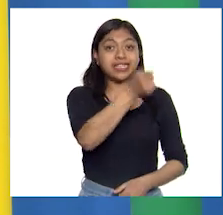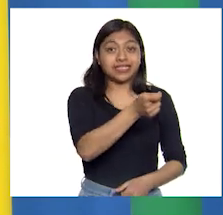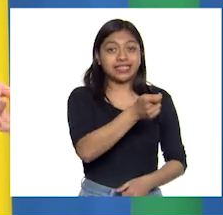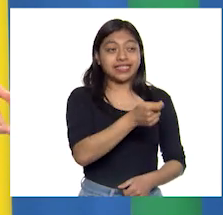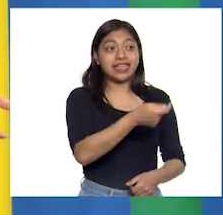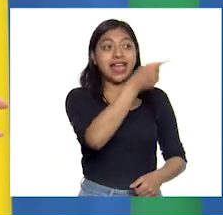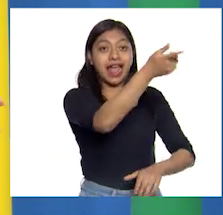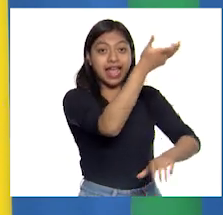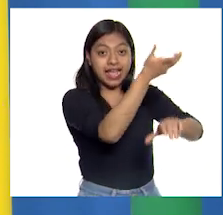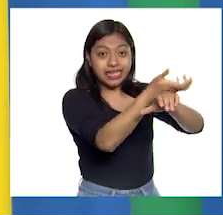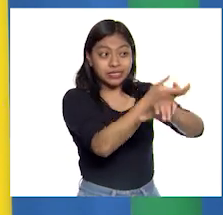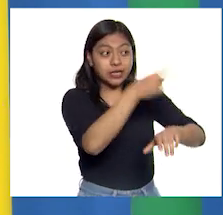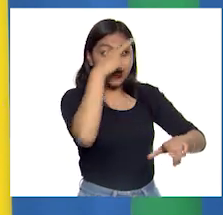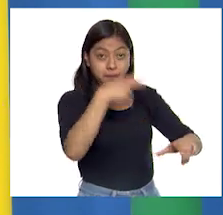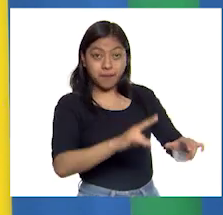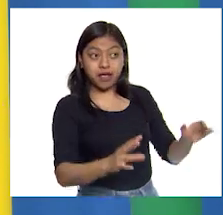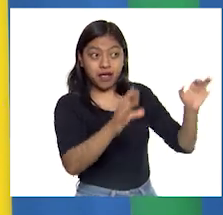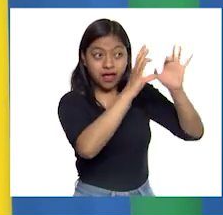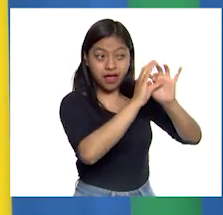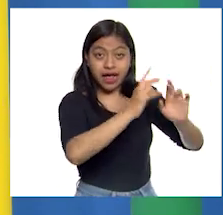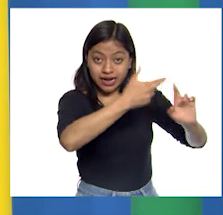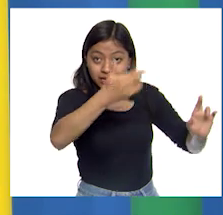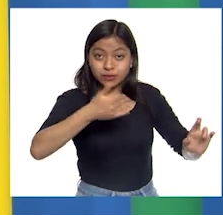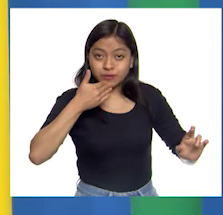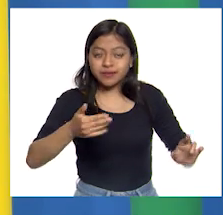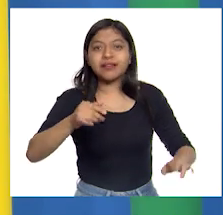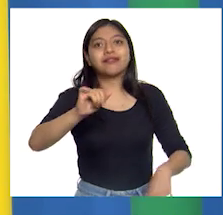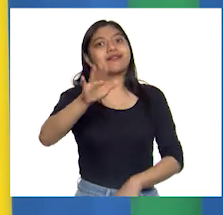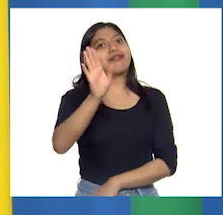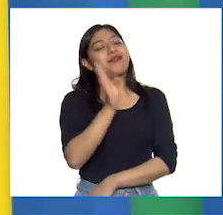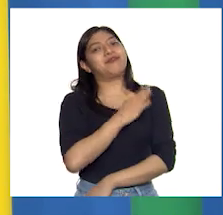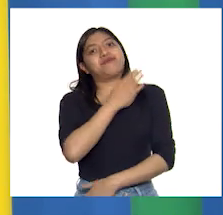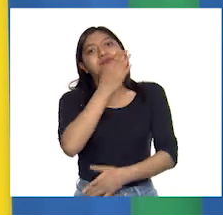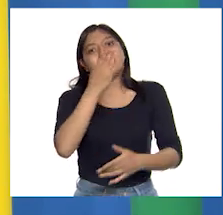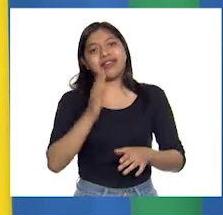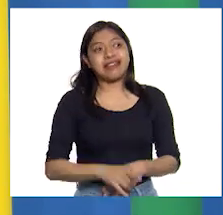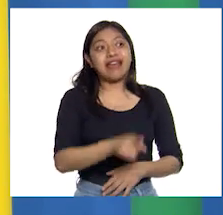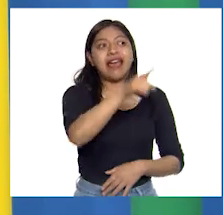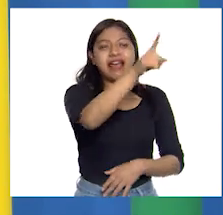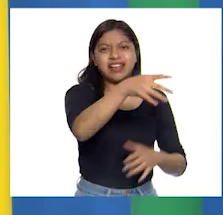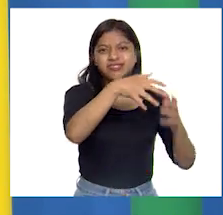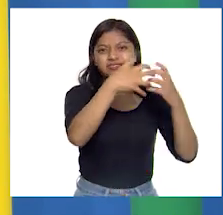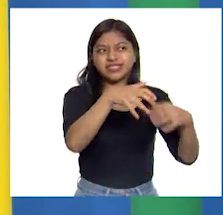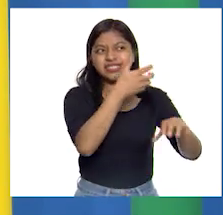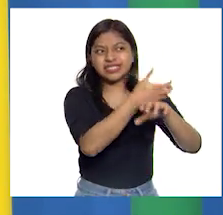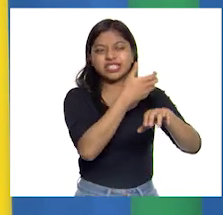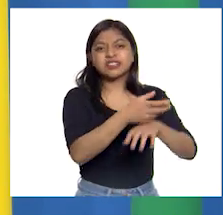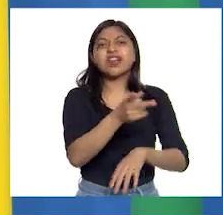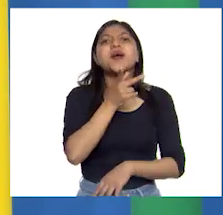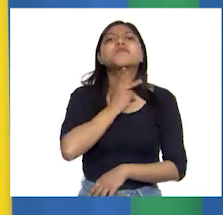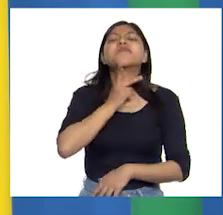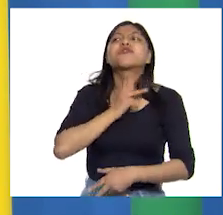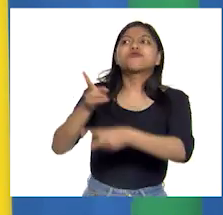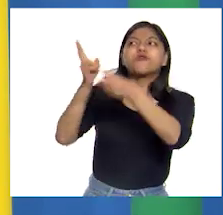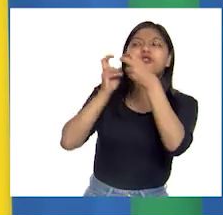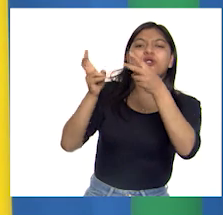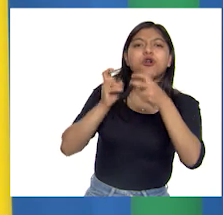Unidos. ¡Qué bueno! Porque había algunas empresas estadounidenses que seguían molestas por la expropiación petrolera y